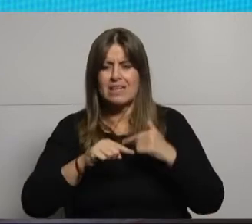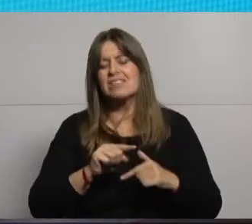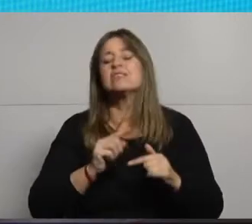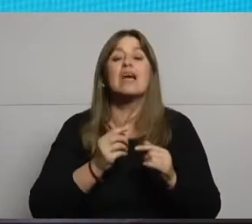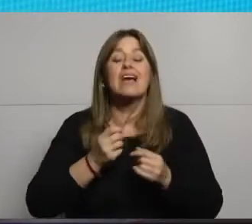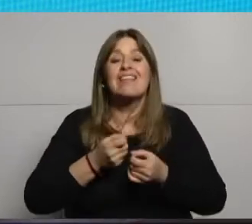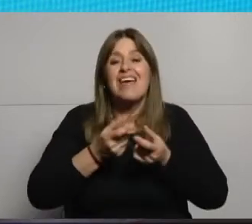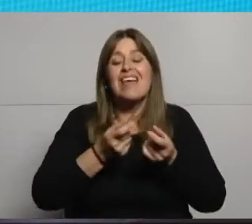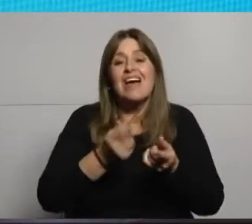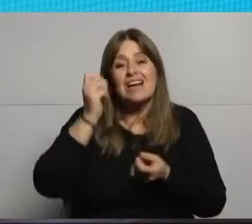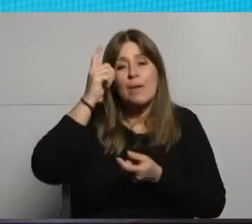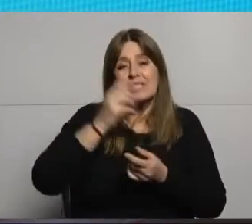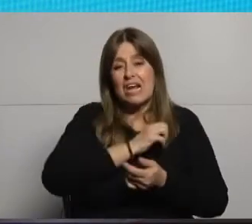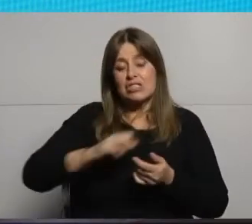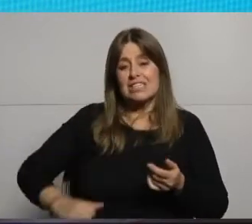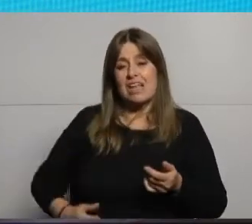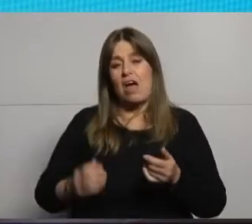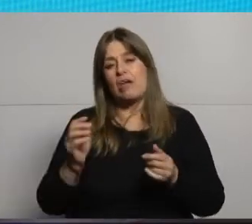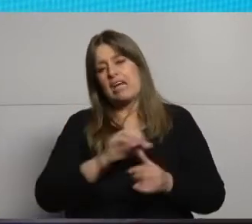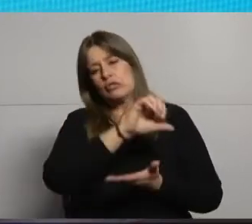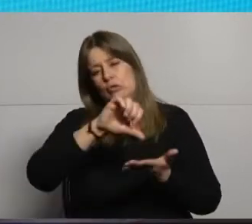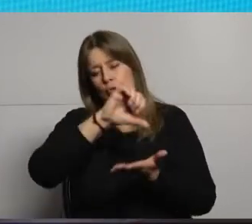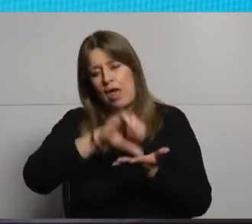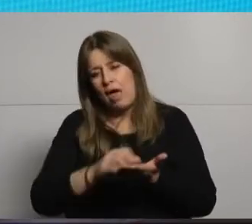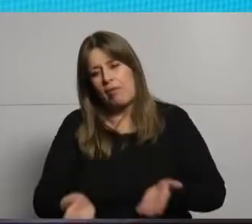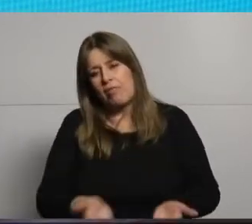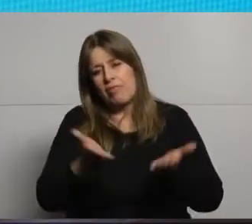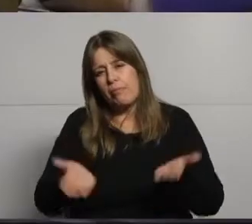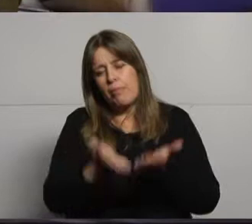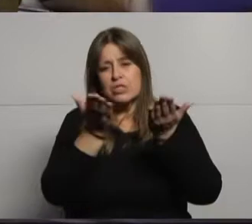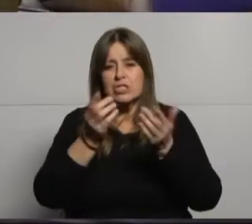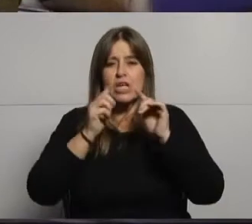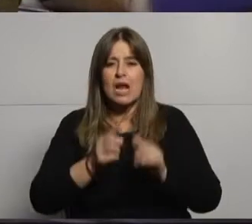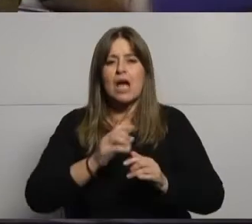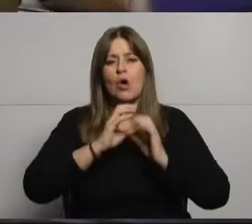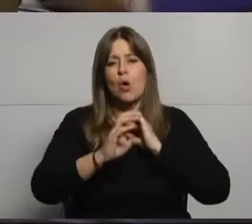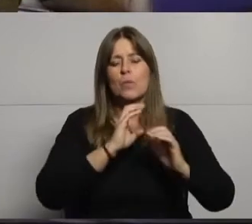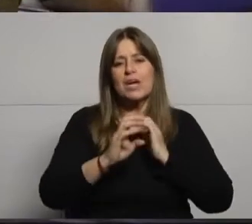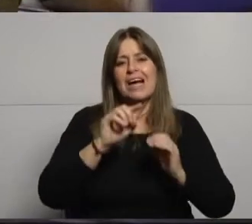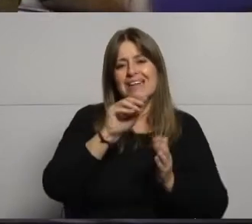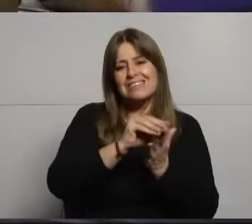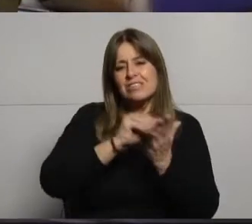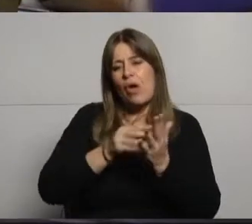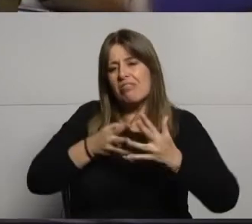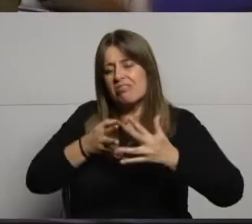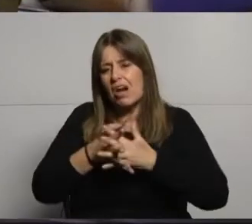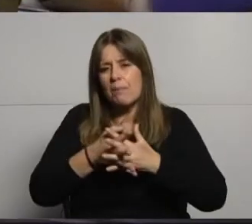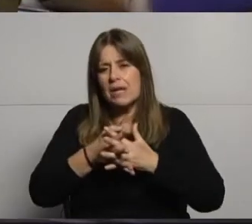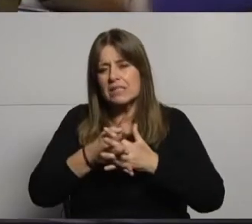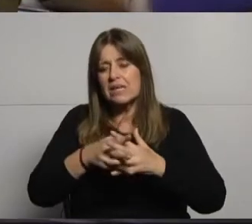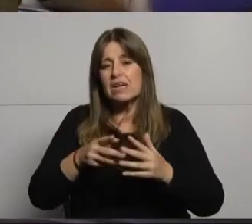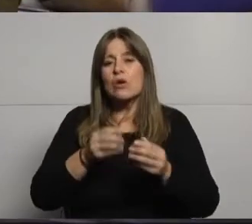las capacidades que los estados, las ciudades deben potenciar, que es la de comunicar estos datos y transparentarlos en un contexto